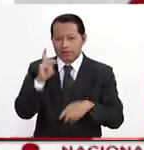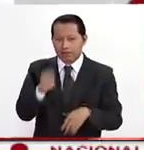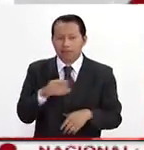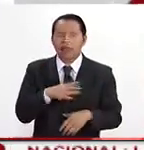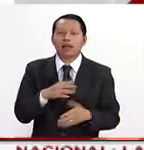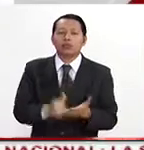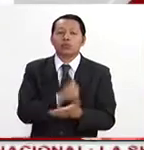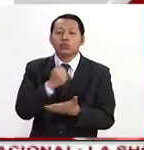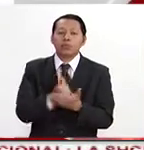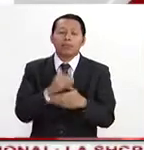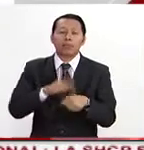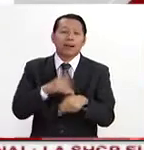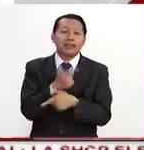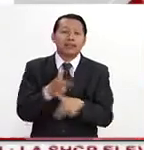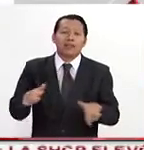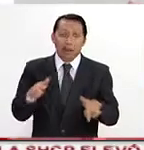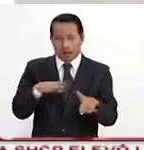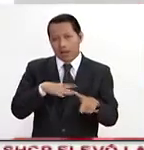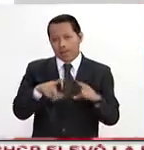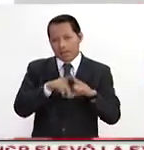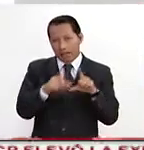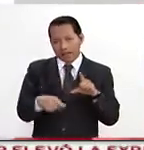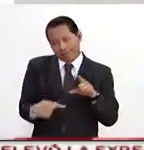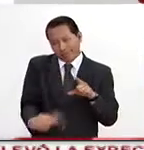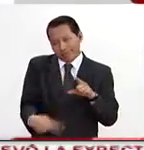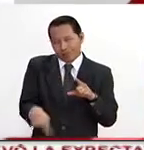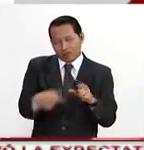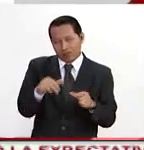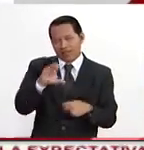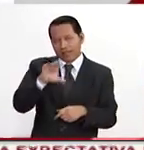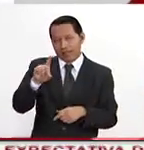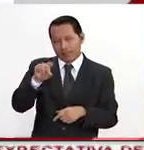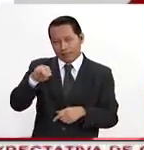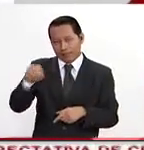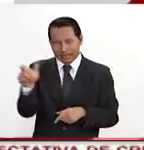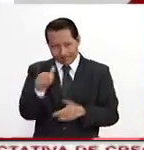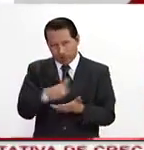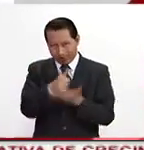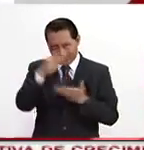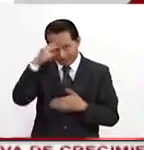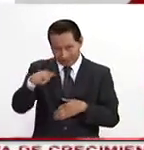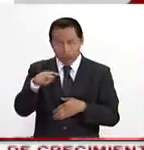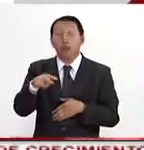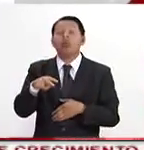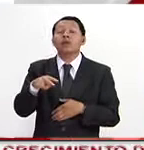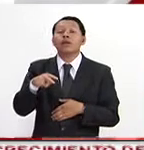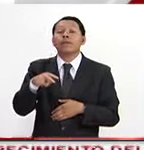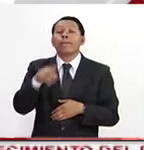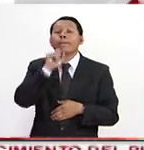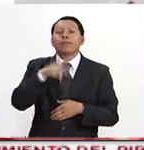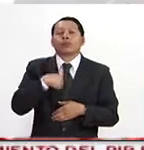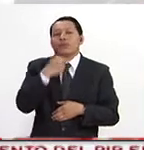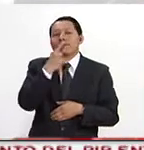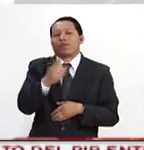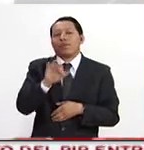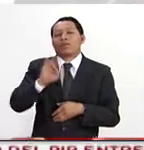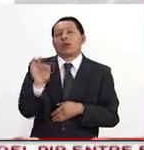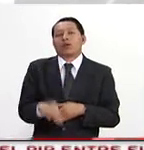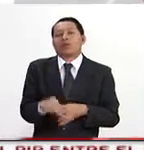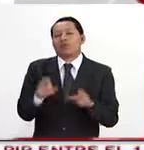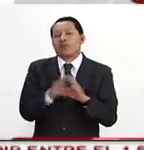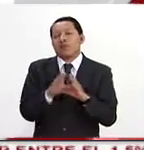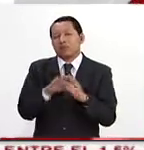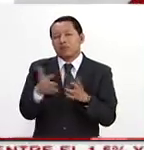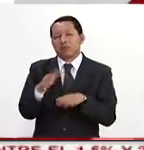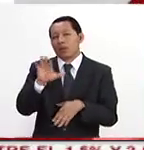ciudad del lugar más liberal que tenemos en el país es esta ciudad se les diría que aún en esta ciudad los porcentajes están como